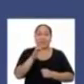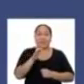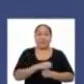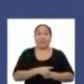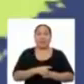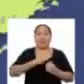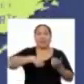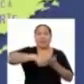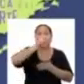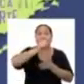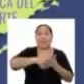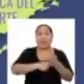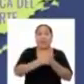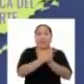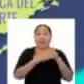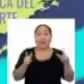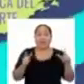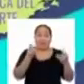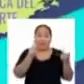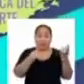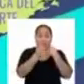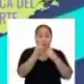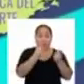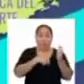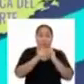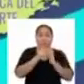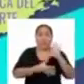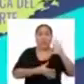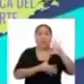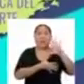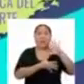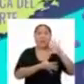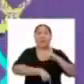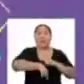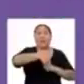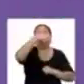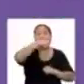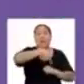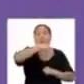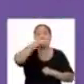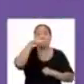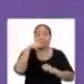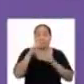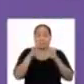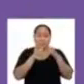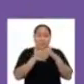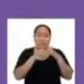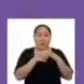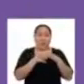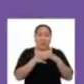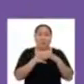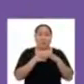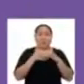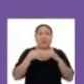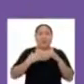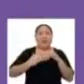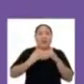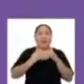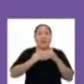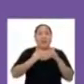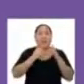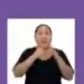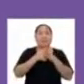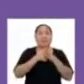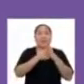de Libre Comercio de América del Norte. Ya, mucho palabreo. Este bloque está conformado por Canadá, Estados